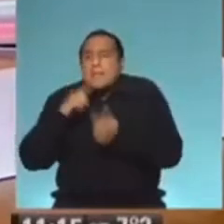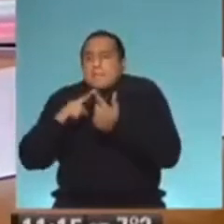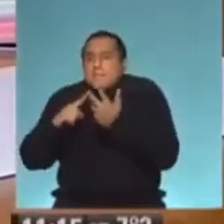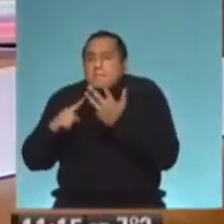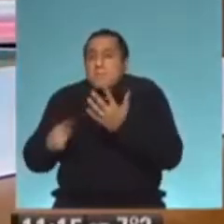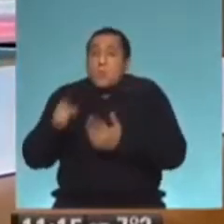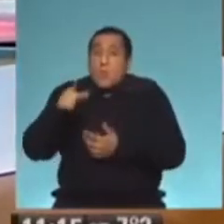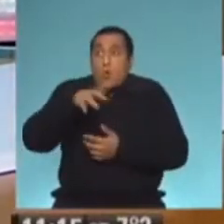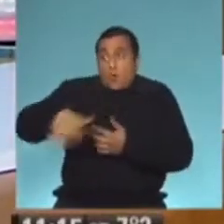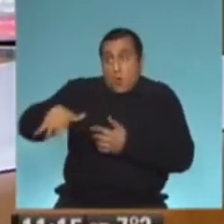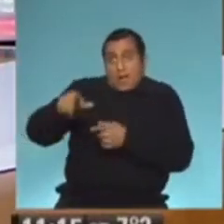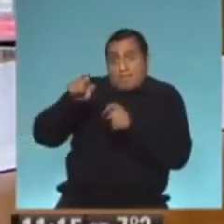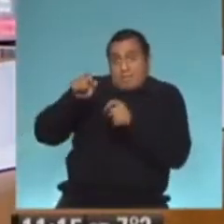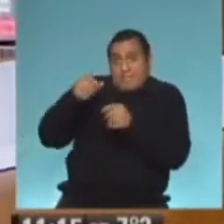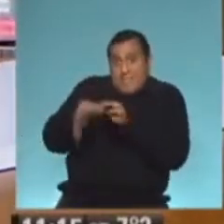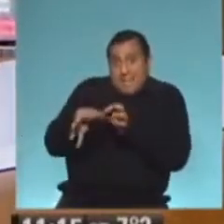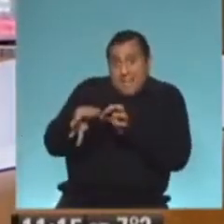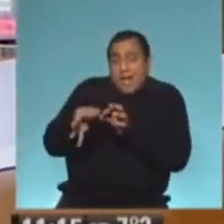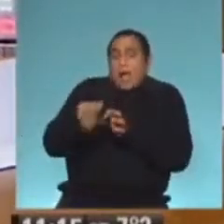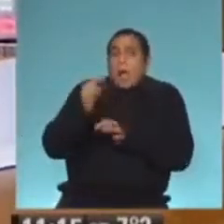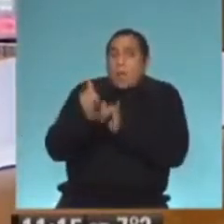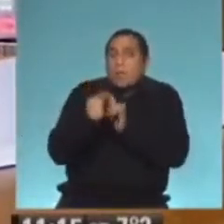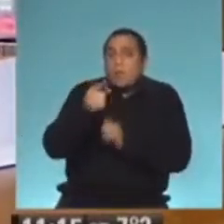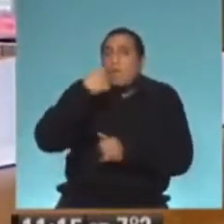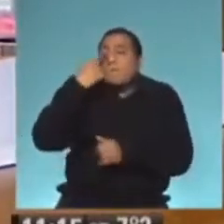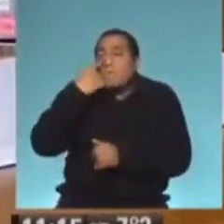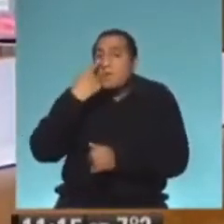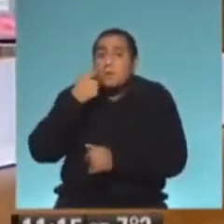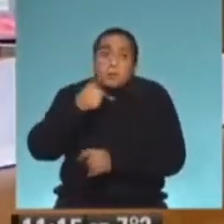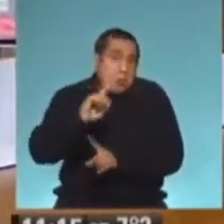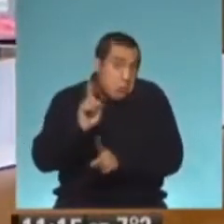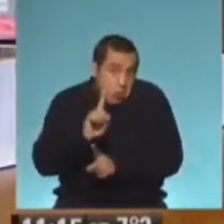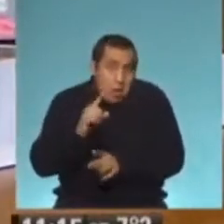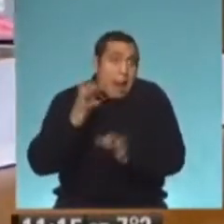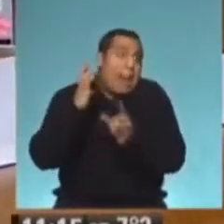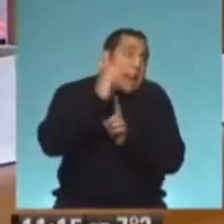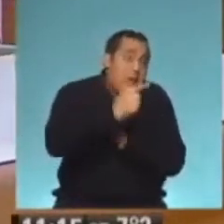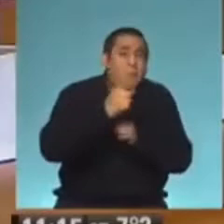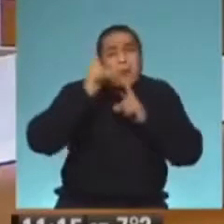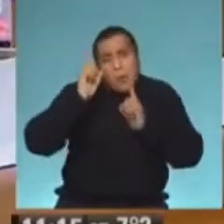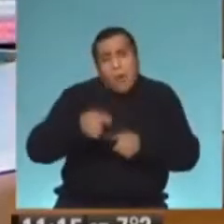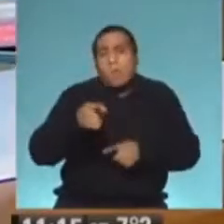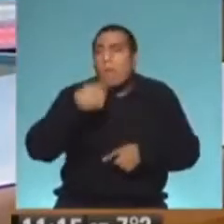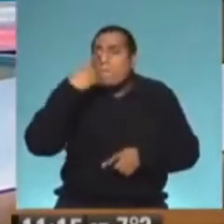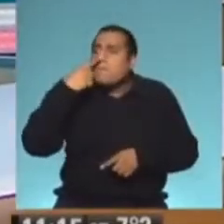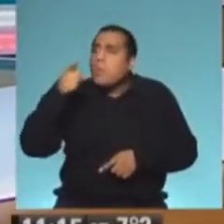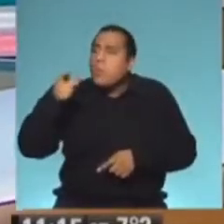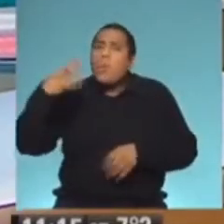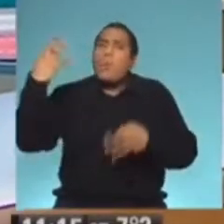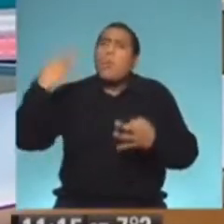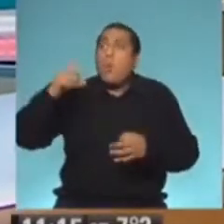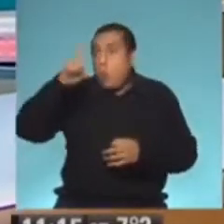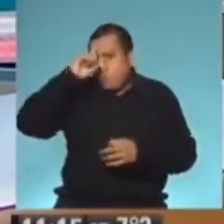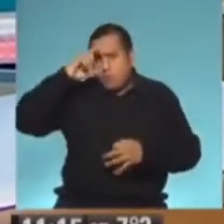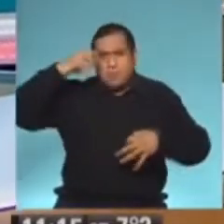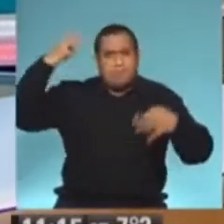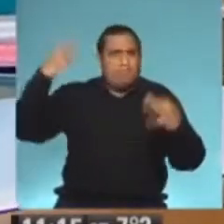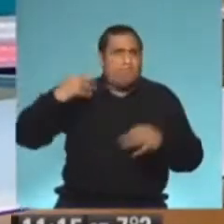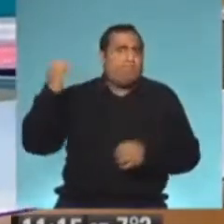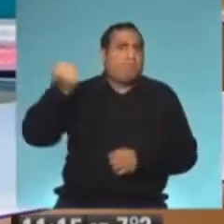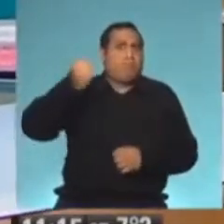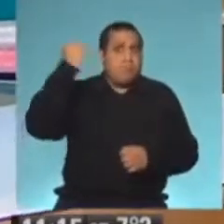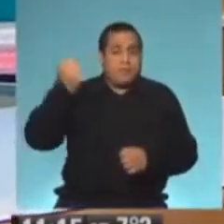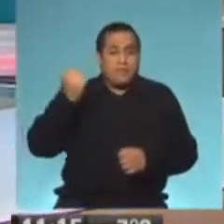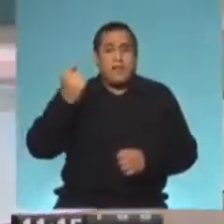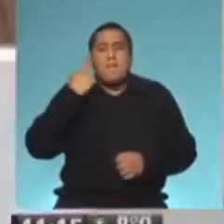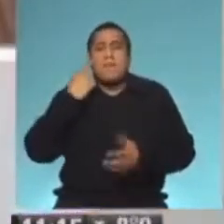en la zona, te atendés allí, de esto te va a interesar. Y si no, también te va a interesar porque es un modelo de atención hospitalaria sumamente importante. Por eso vamos